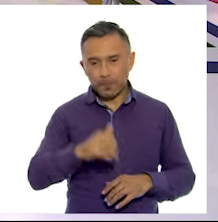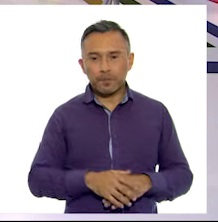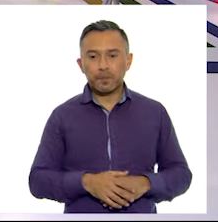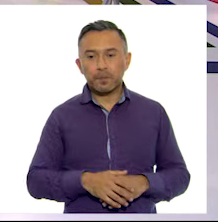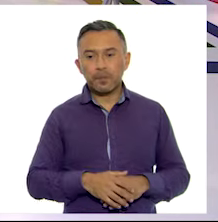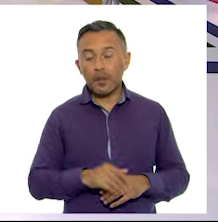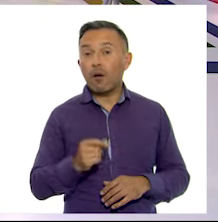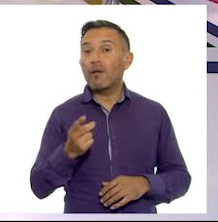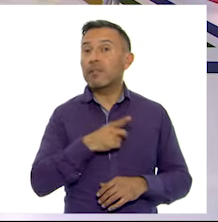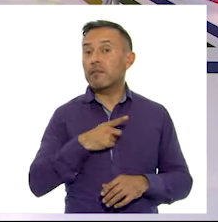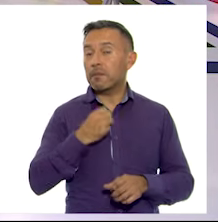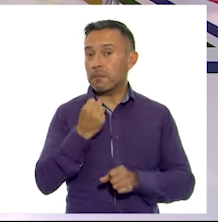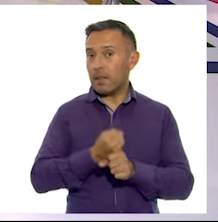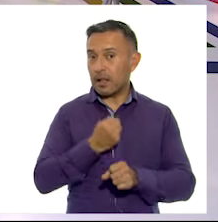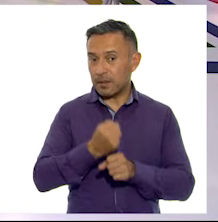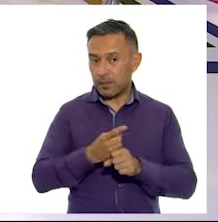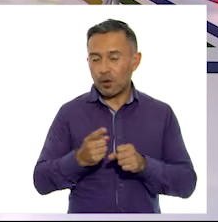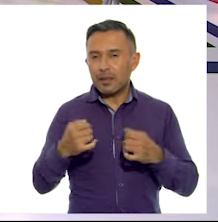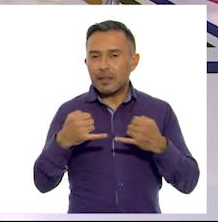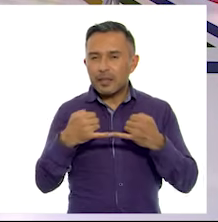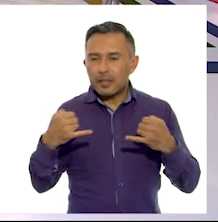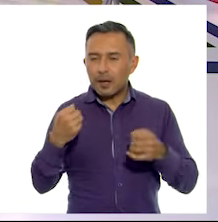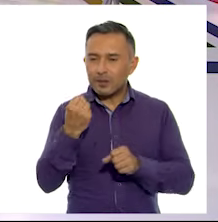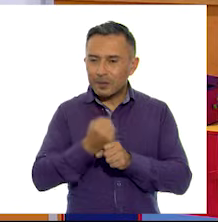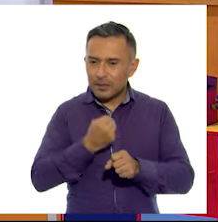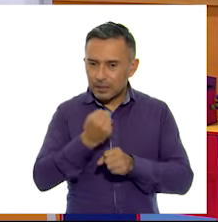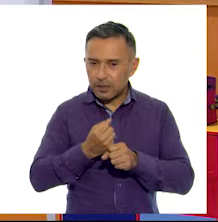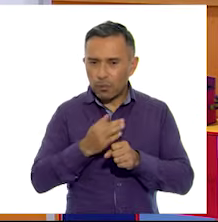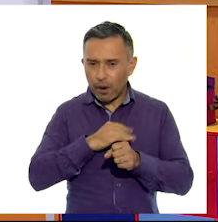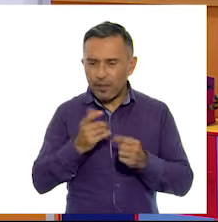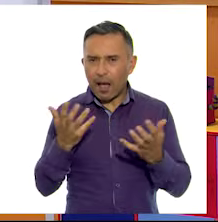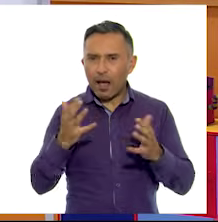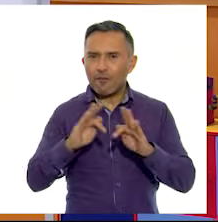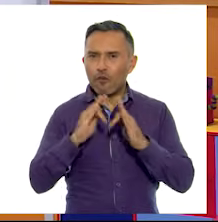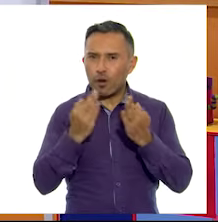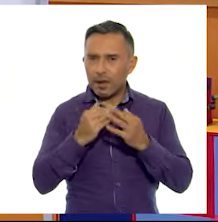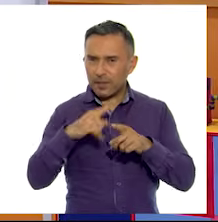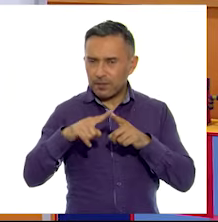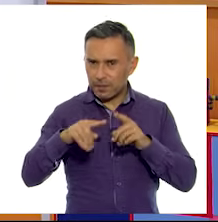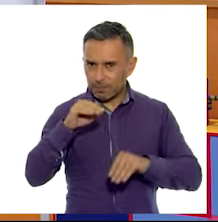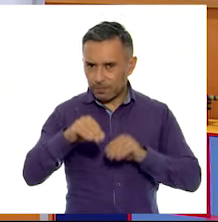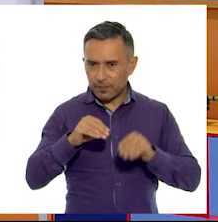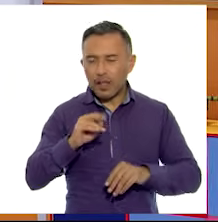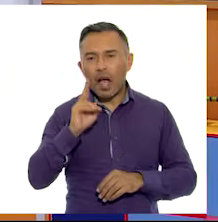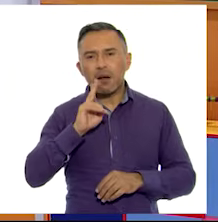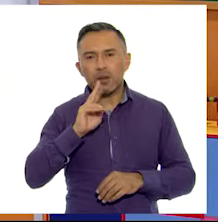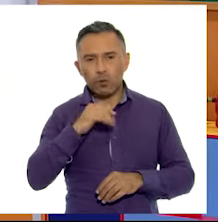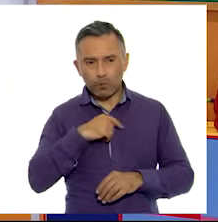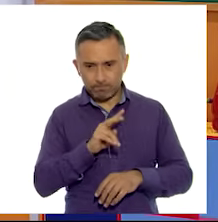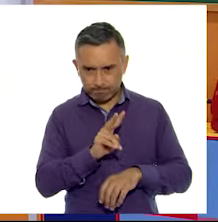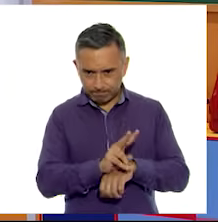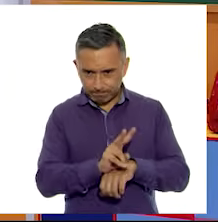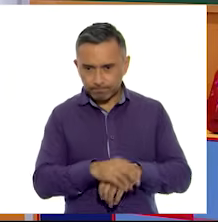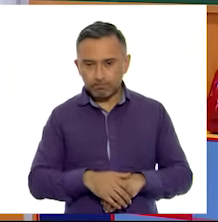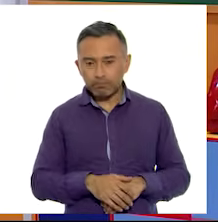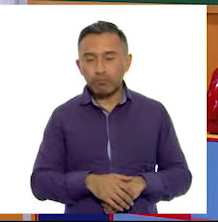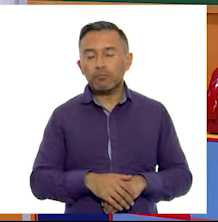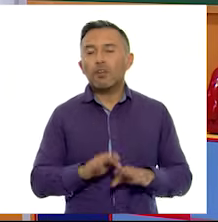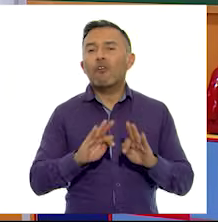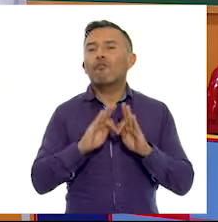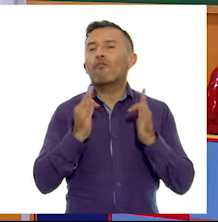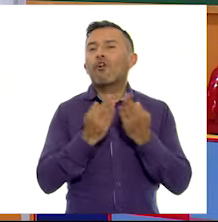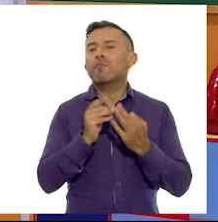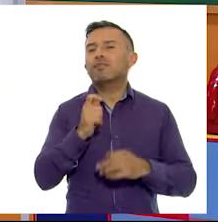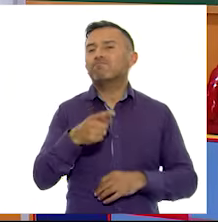Ya que practicamos con nuestras líneas, estas líneas pueden hacer formas. A ver, yo te voy siguiendo. Pues las líneas, las formas que ya